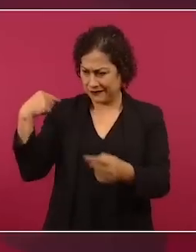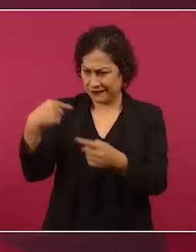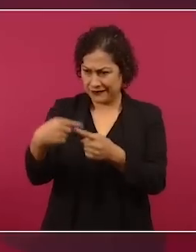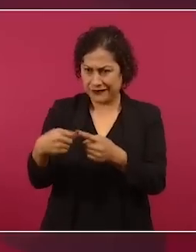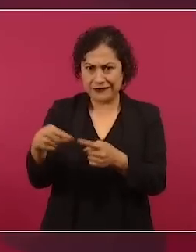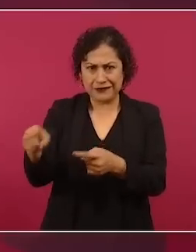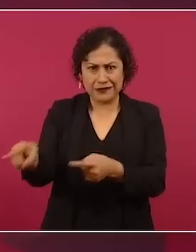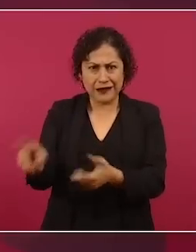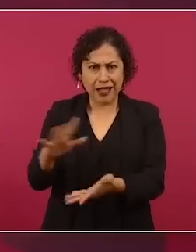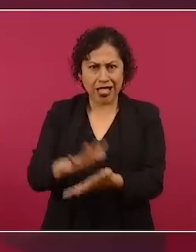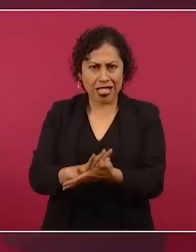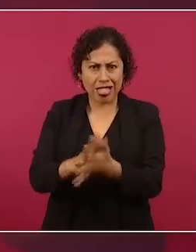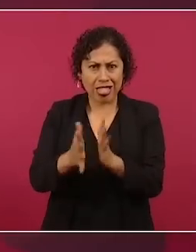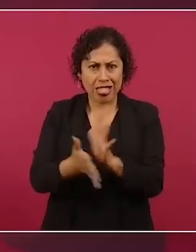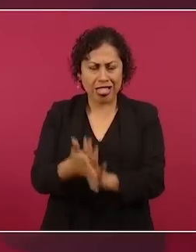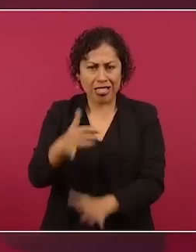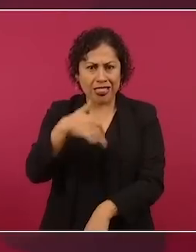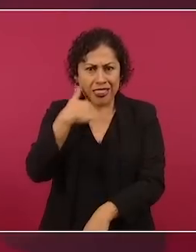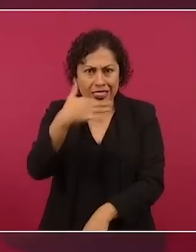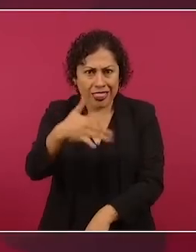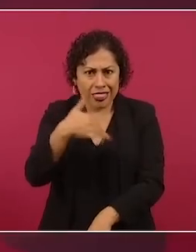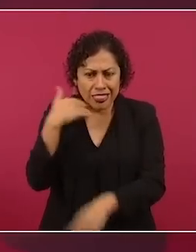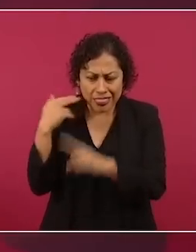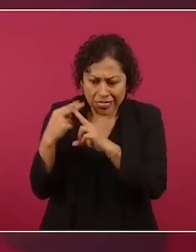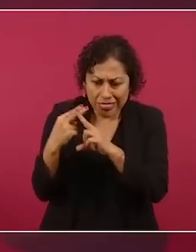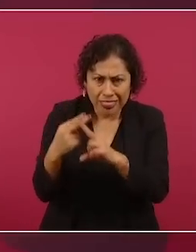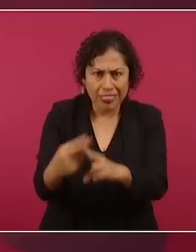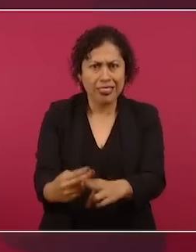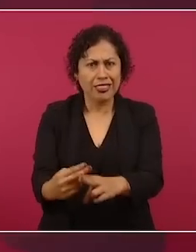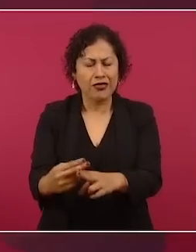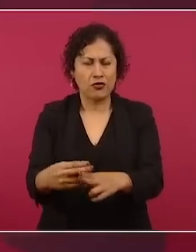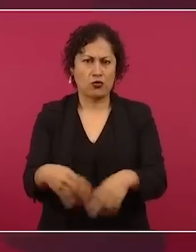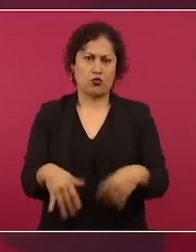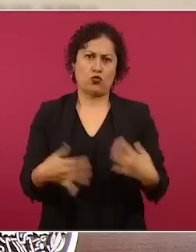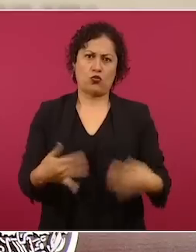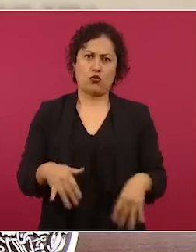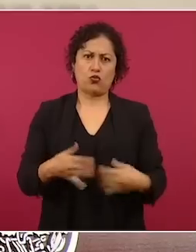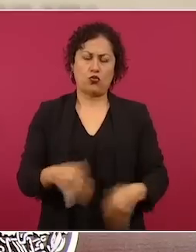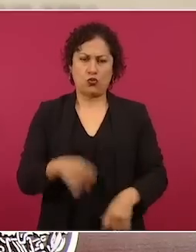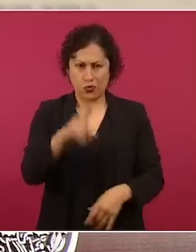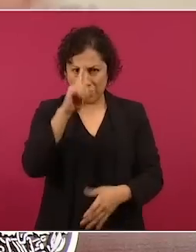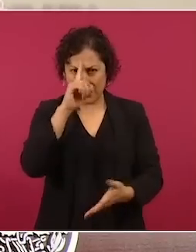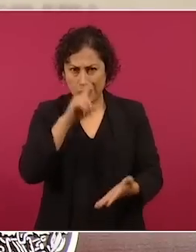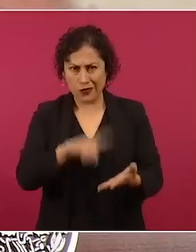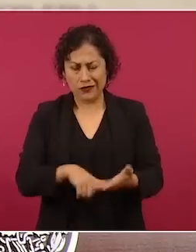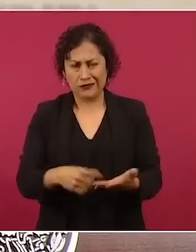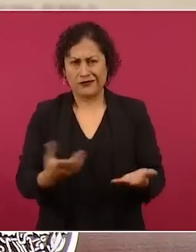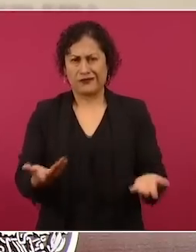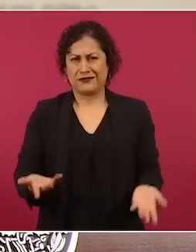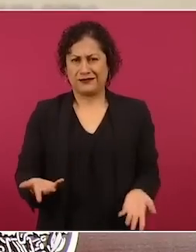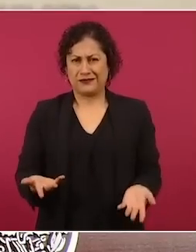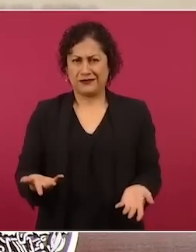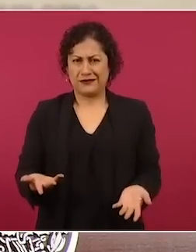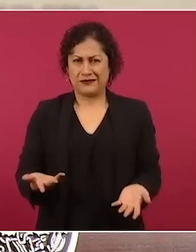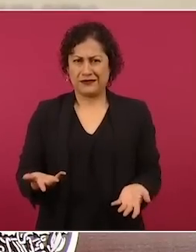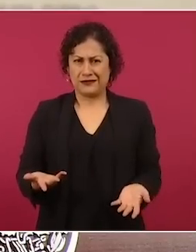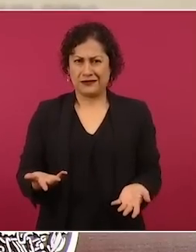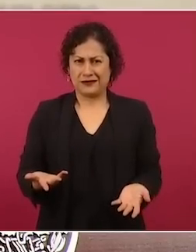y todavía se atreve